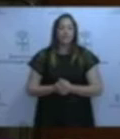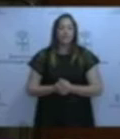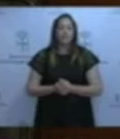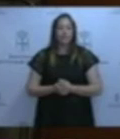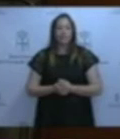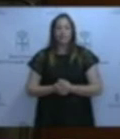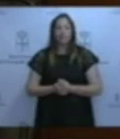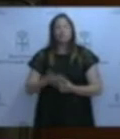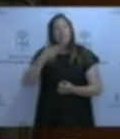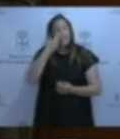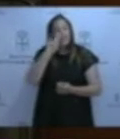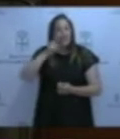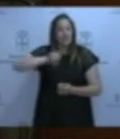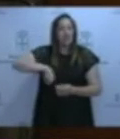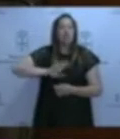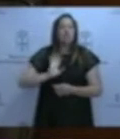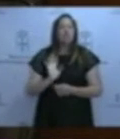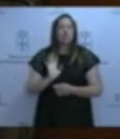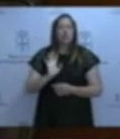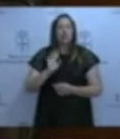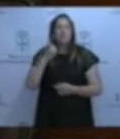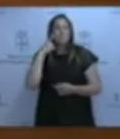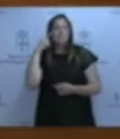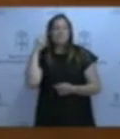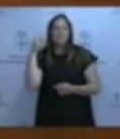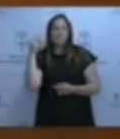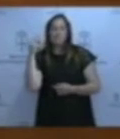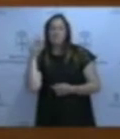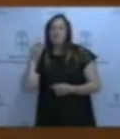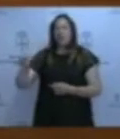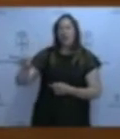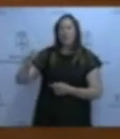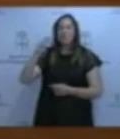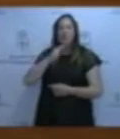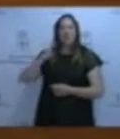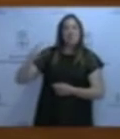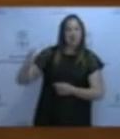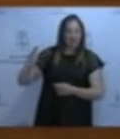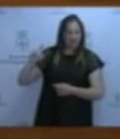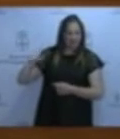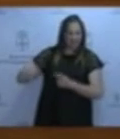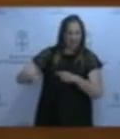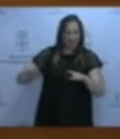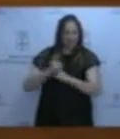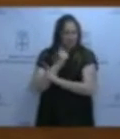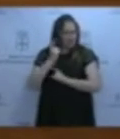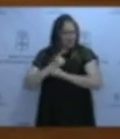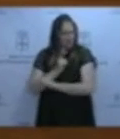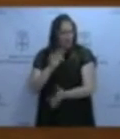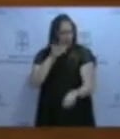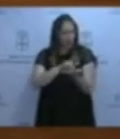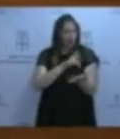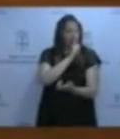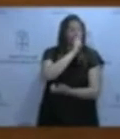También sería interesante ver la pataleta del Partido Popular cuando el Partido Socialista,